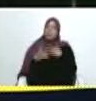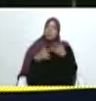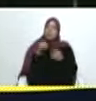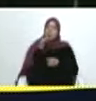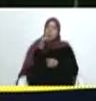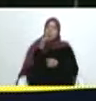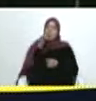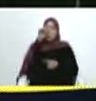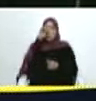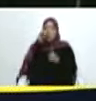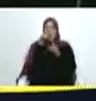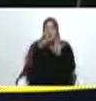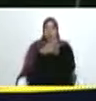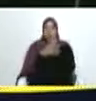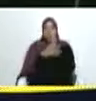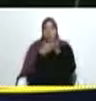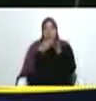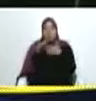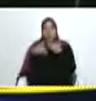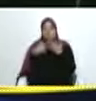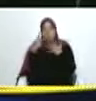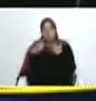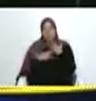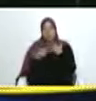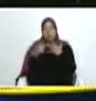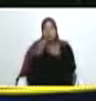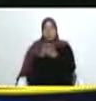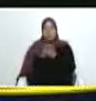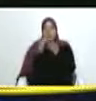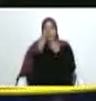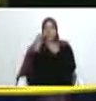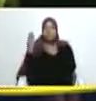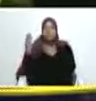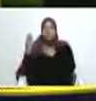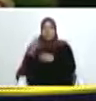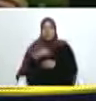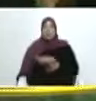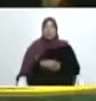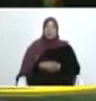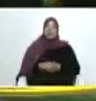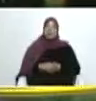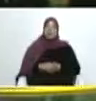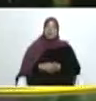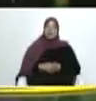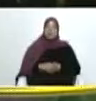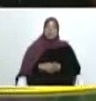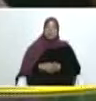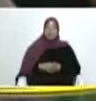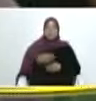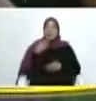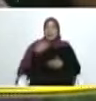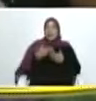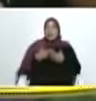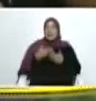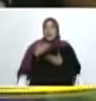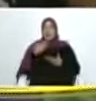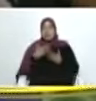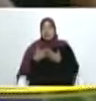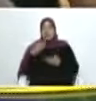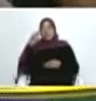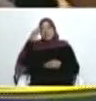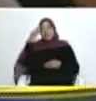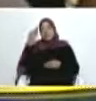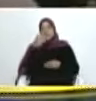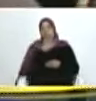el orientador y el guía para este proyecto al 2030. Adelante, Lisette. Muchísimas gracias. Saludos,